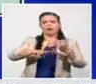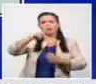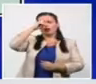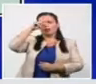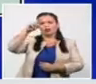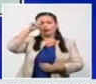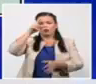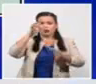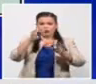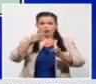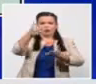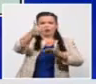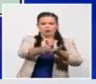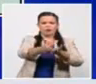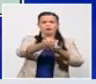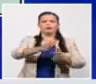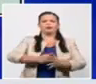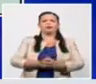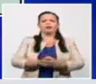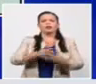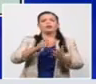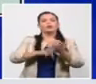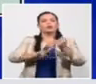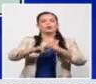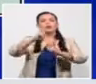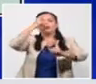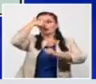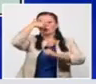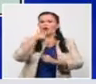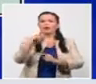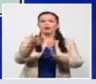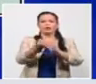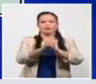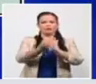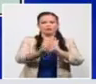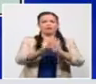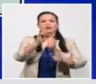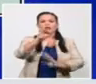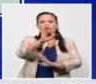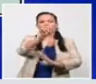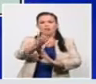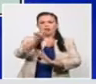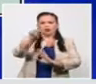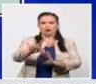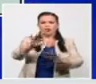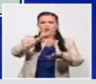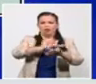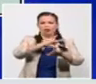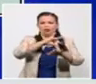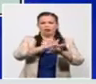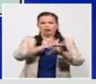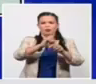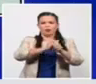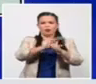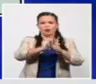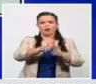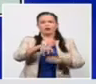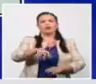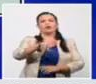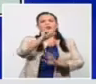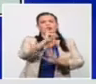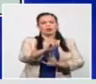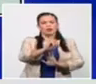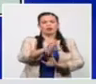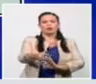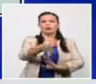cabecera. Ciego de Ávila confirma 7 casos autóctonos, 6 del municipio Morón y